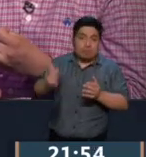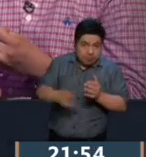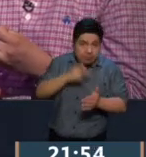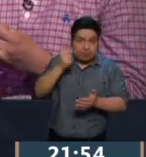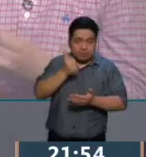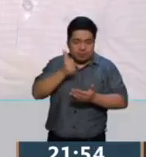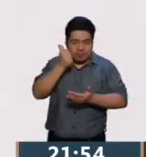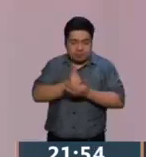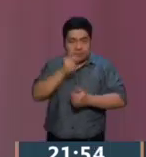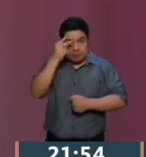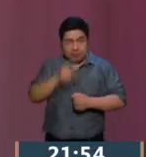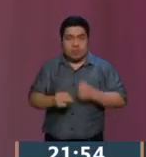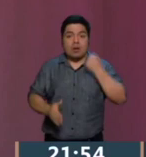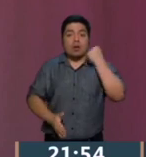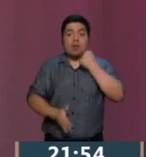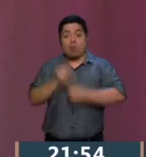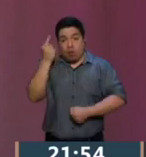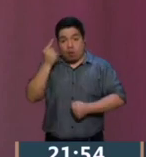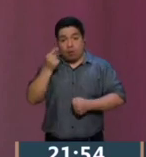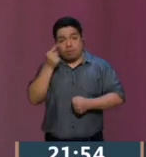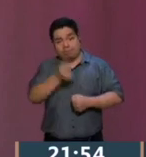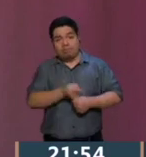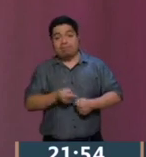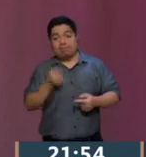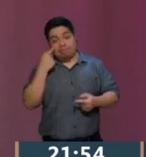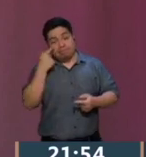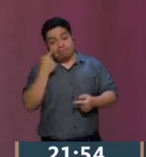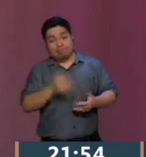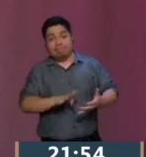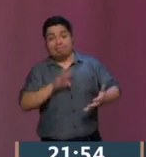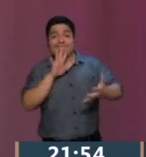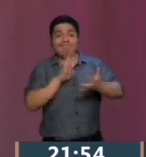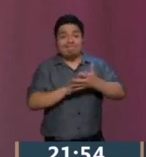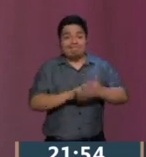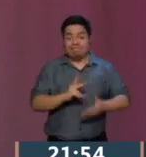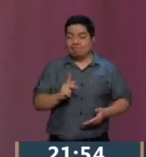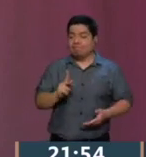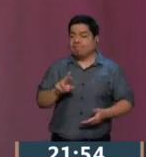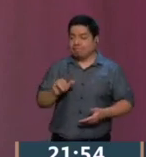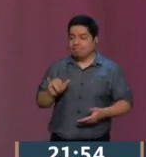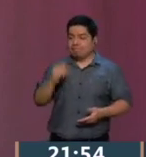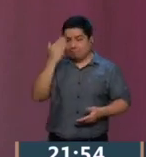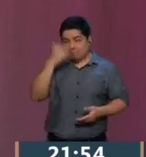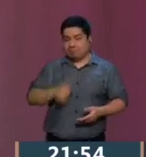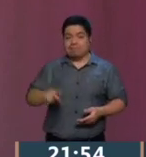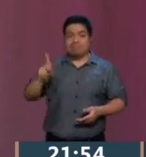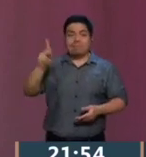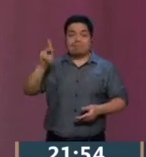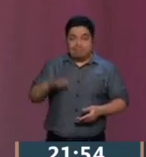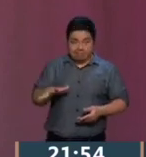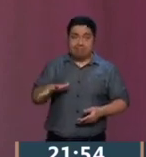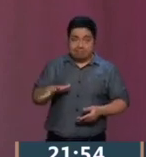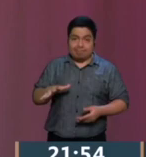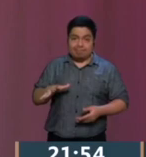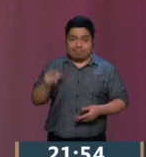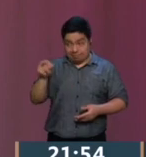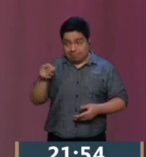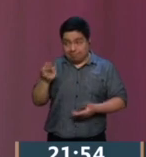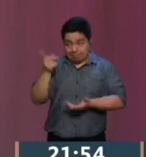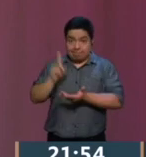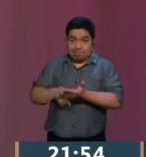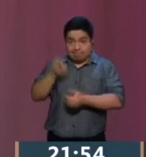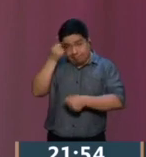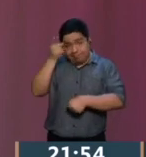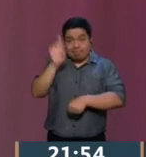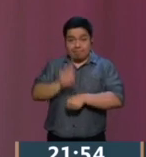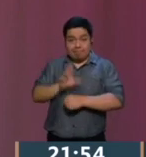de la ciudad porque puso en la cárcel al presidente del PRI por encabezar una red de trata de personas desde el comité directivo